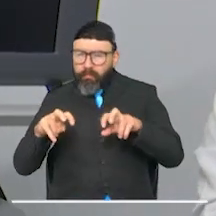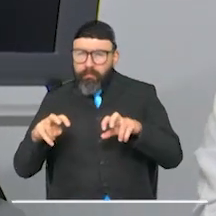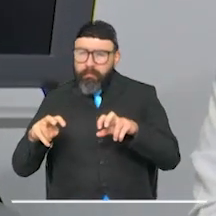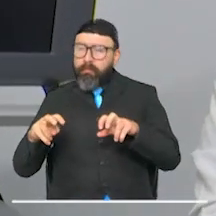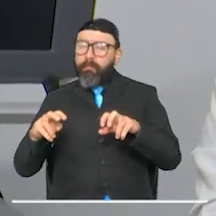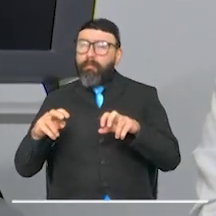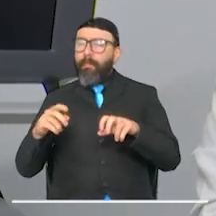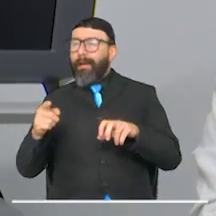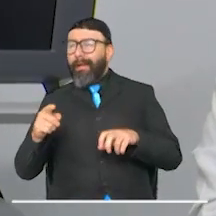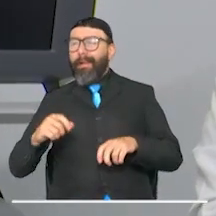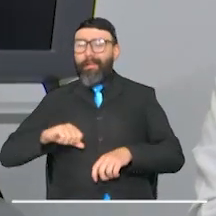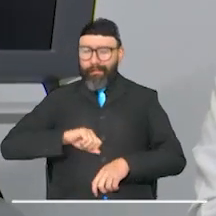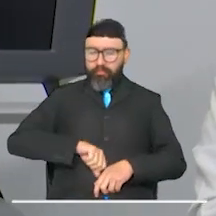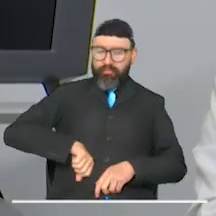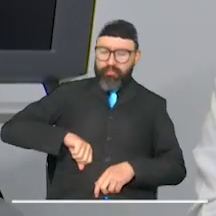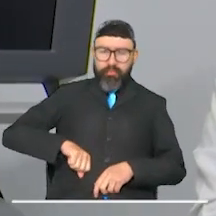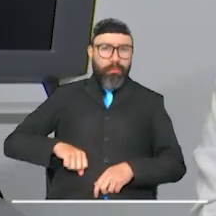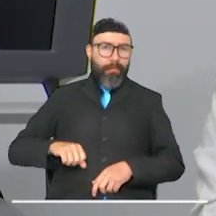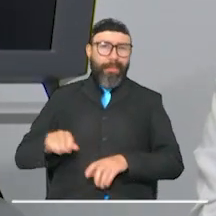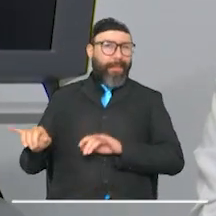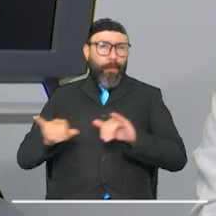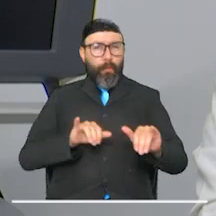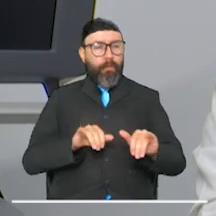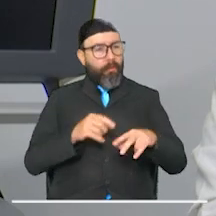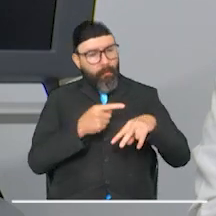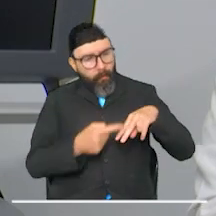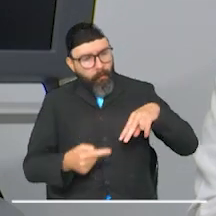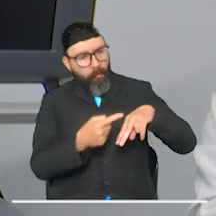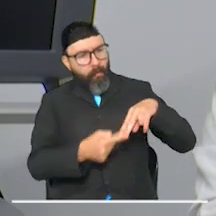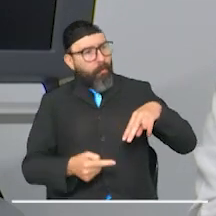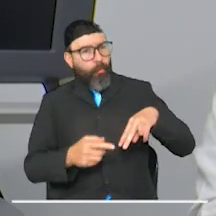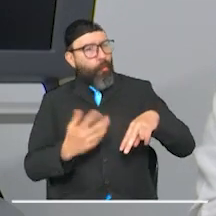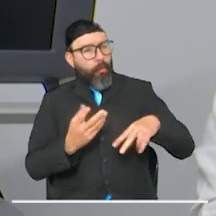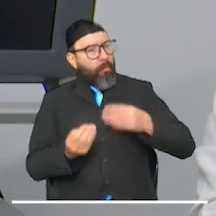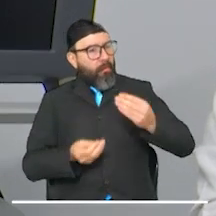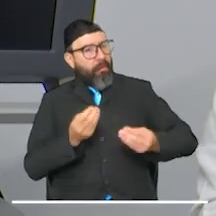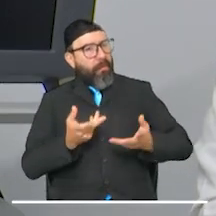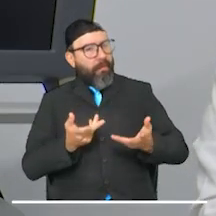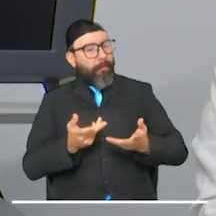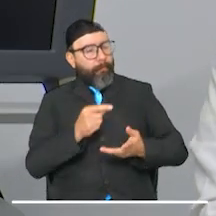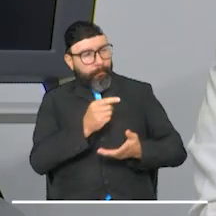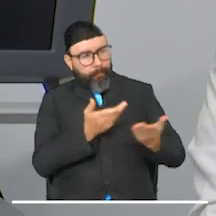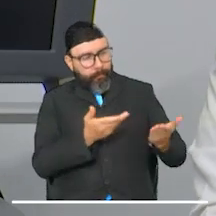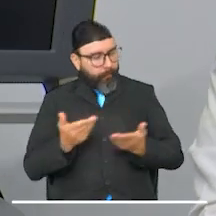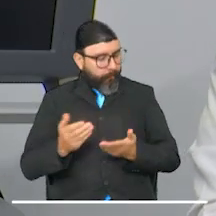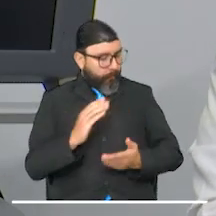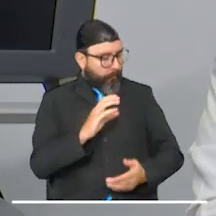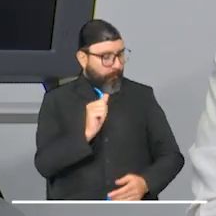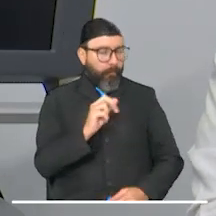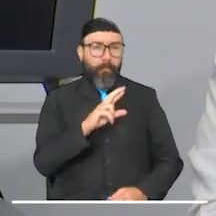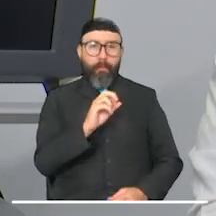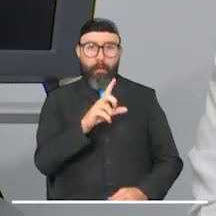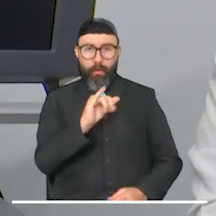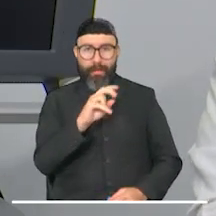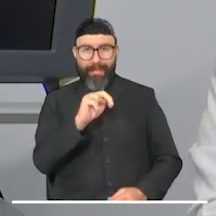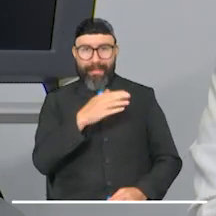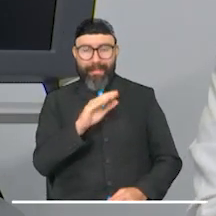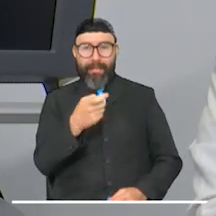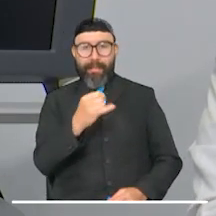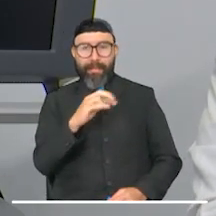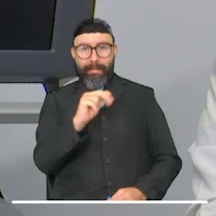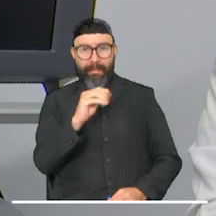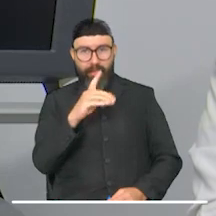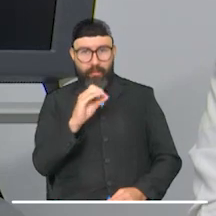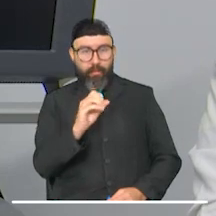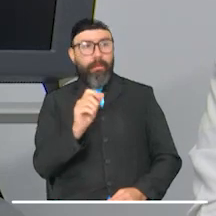allá en una vesícula y demás cómo sería esa historia clínica dolor de pierna doctora Carolina giraldo y al doctor Mauricio también Muchas gracias por estar